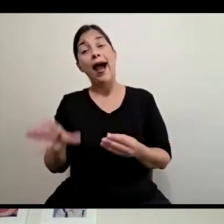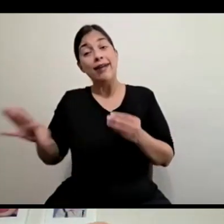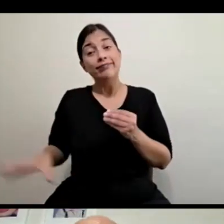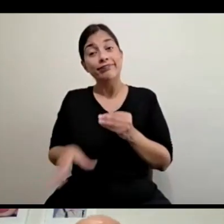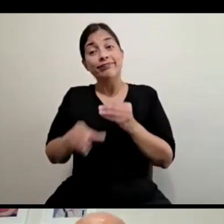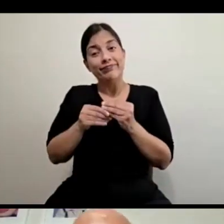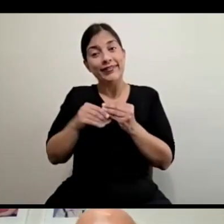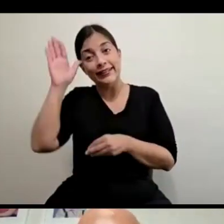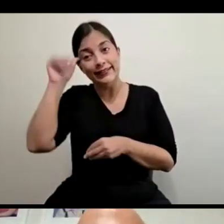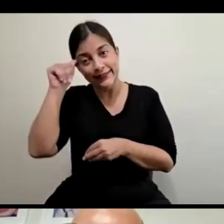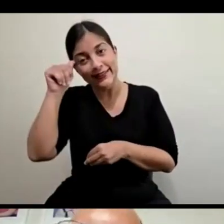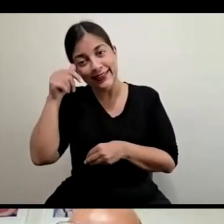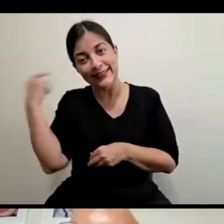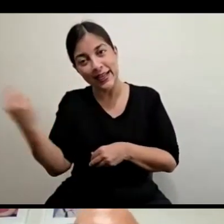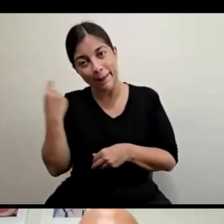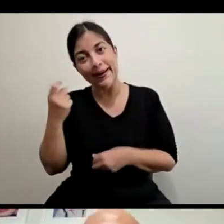sido necesaria